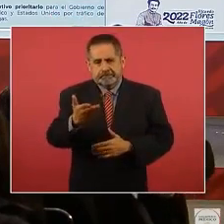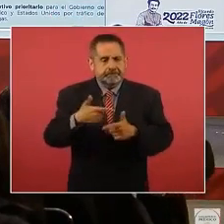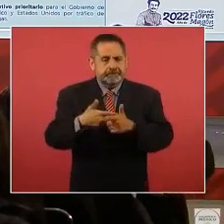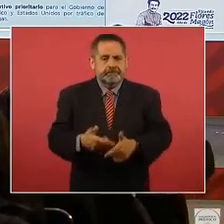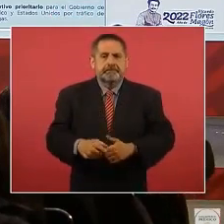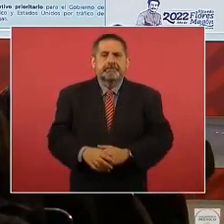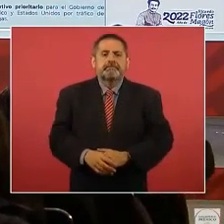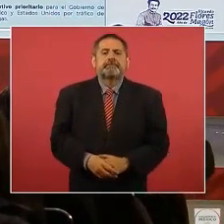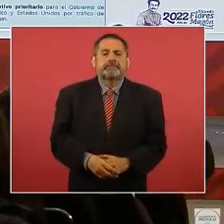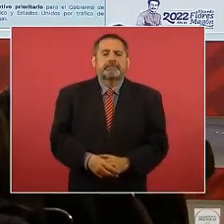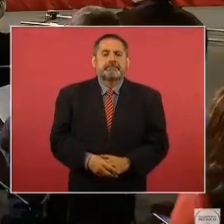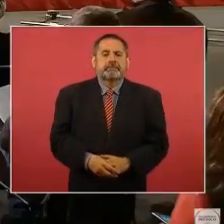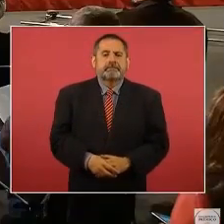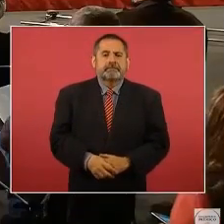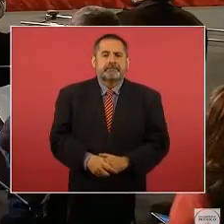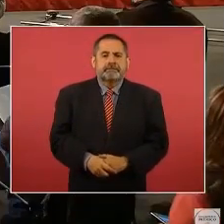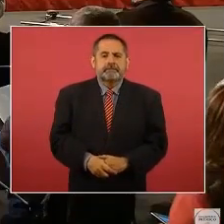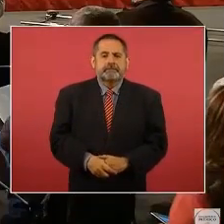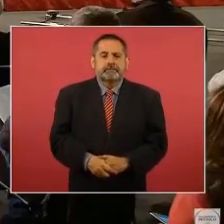favor